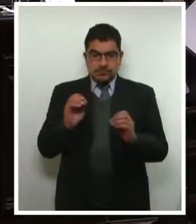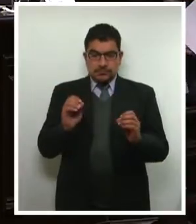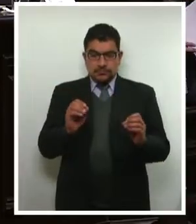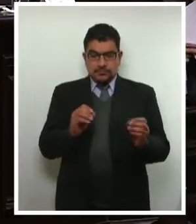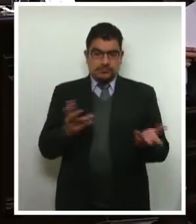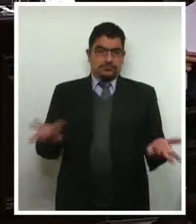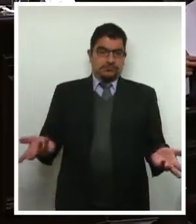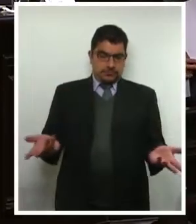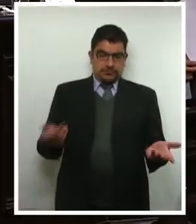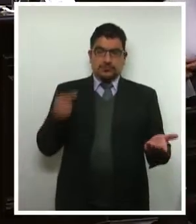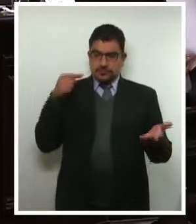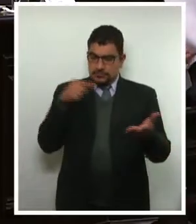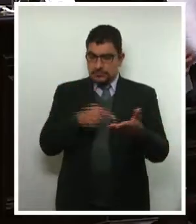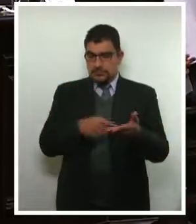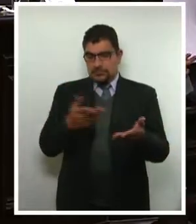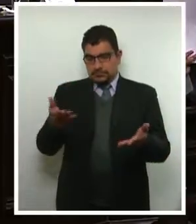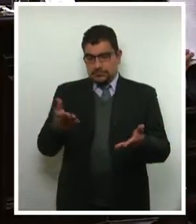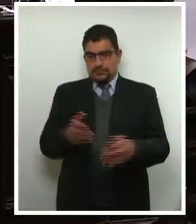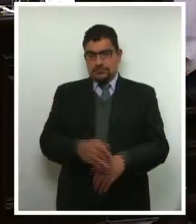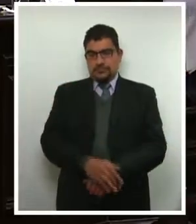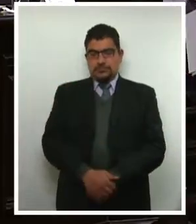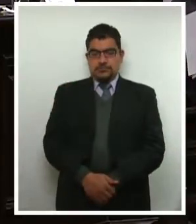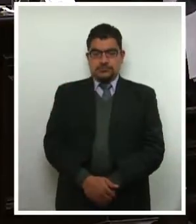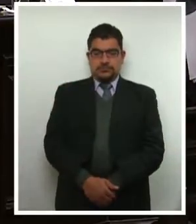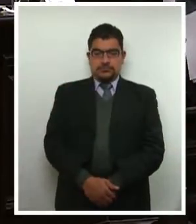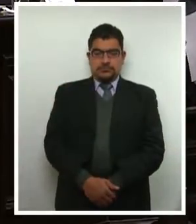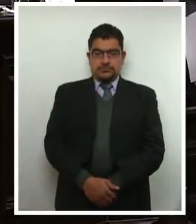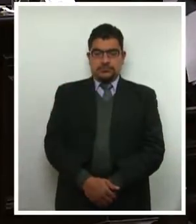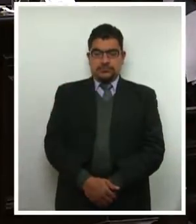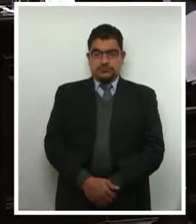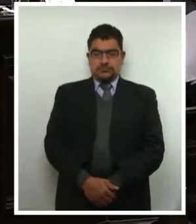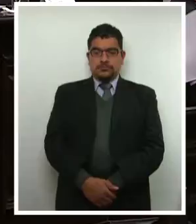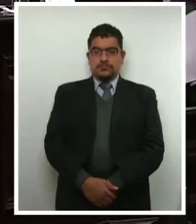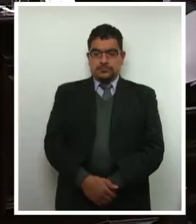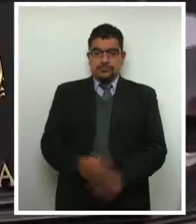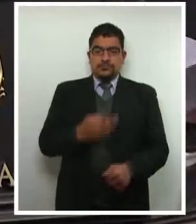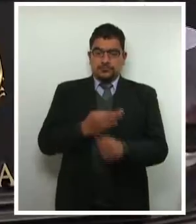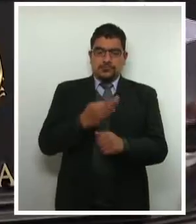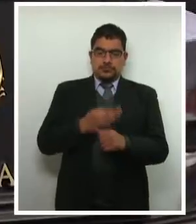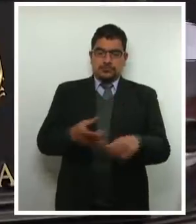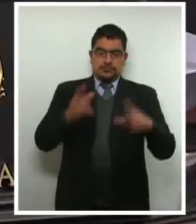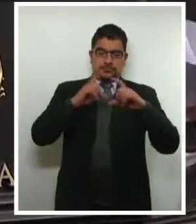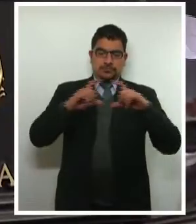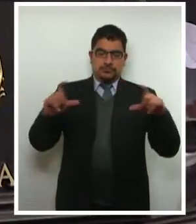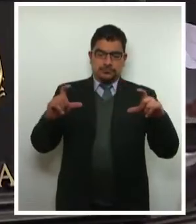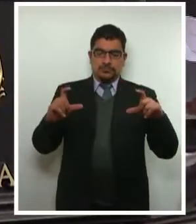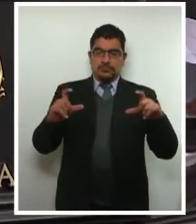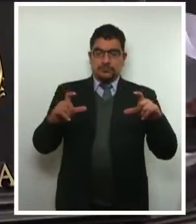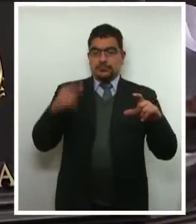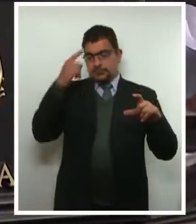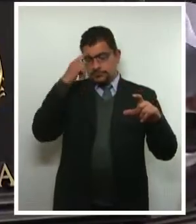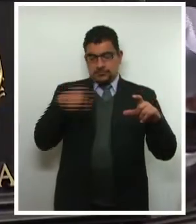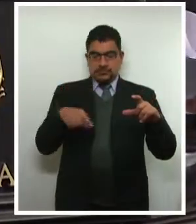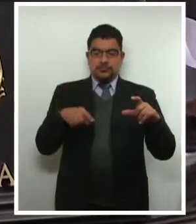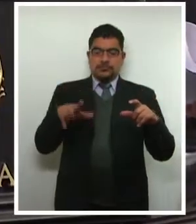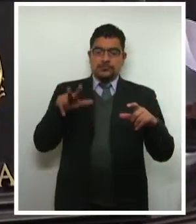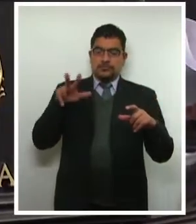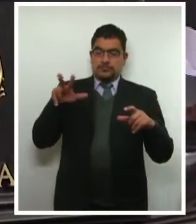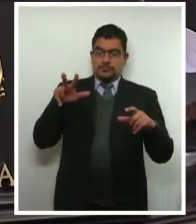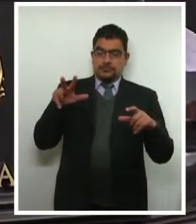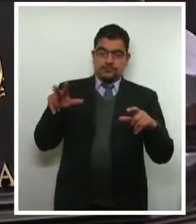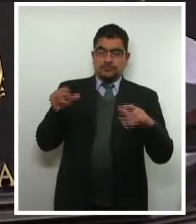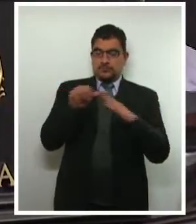Ah, bueno, entonces partamos de allí. Bueno, es el segundo párrafo del transitorio